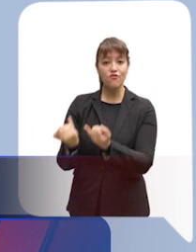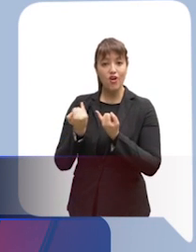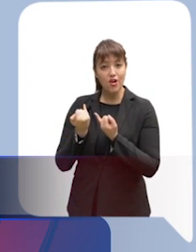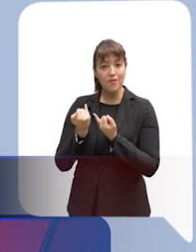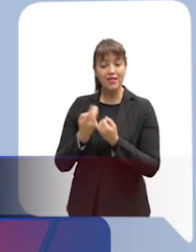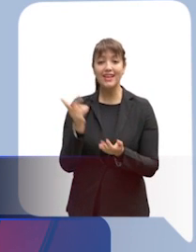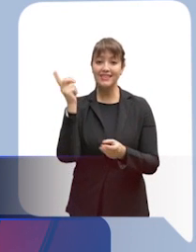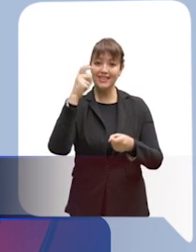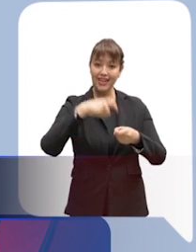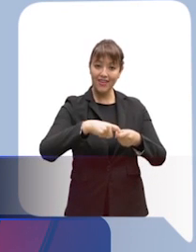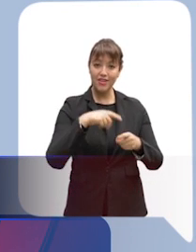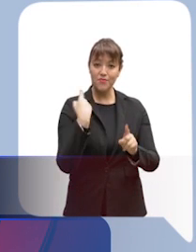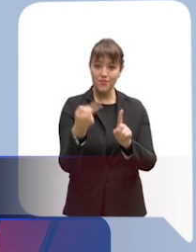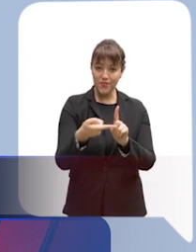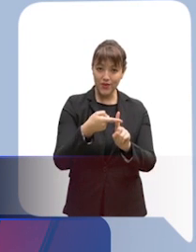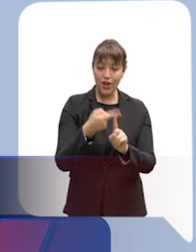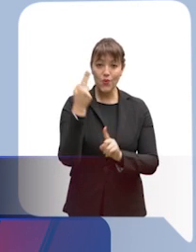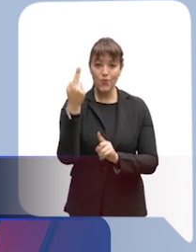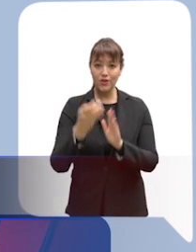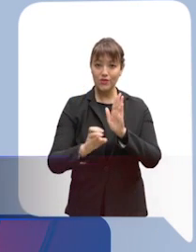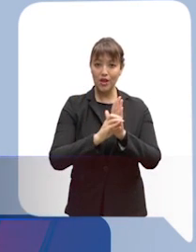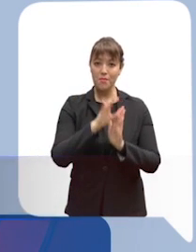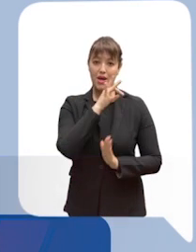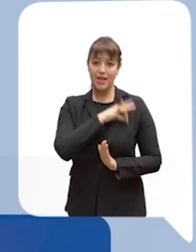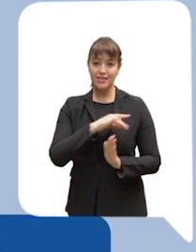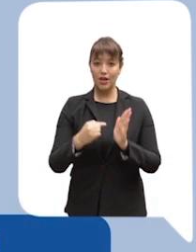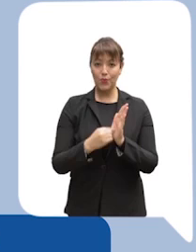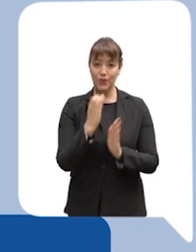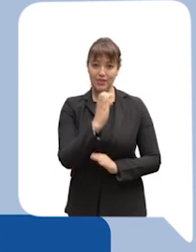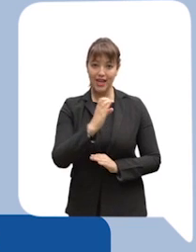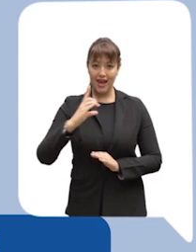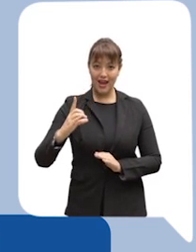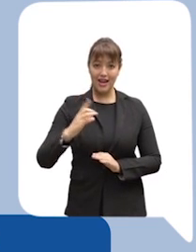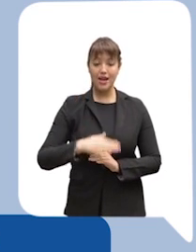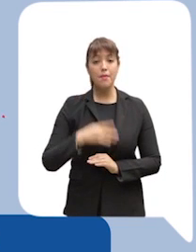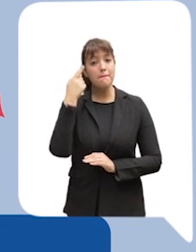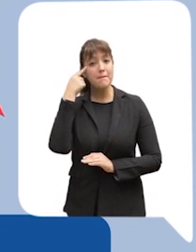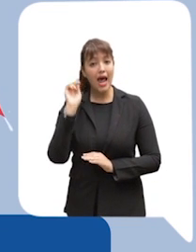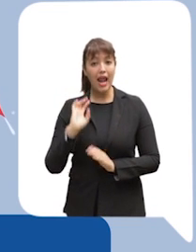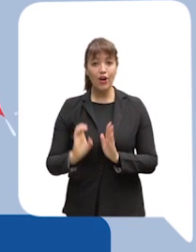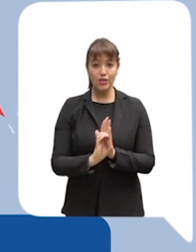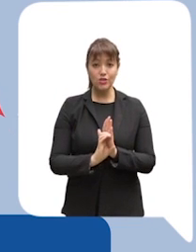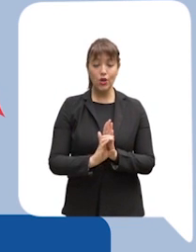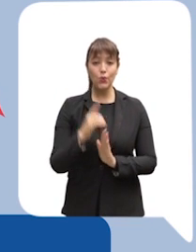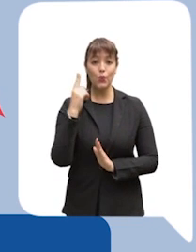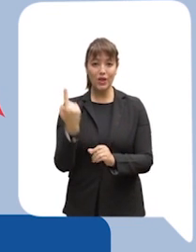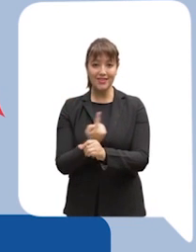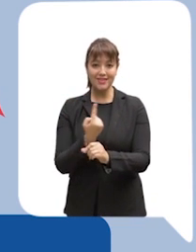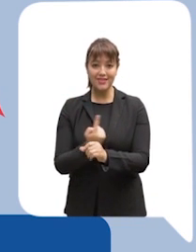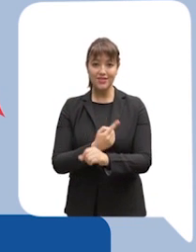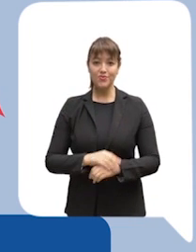www.unaconstitucionparachile.cl. En la provincia de Linares, 700 personas han registrado su participación. La constitución, una conversación.